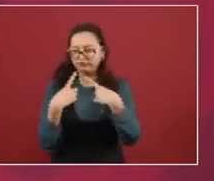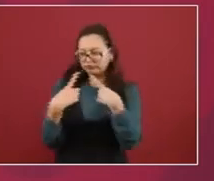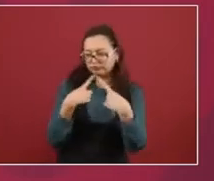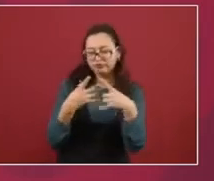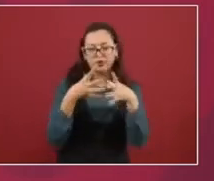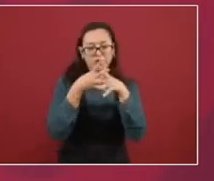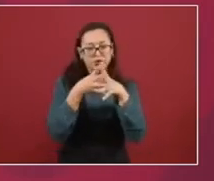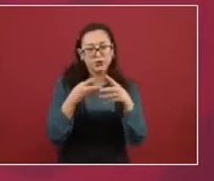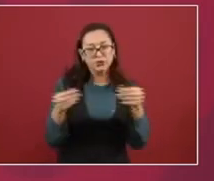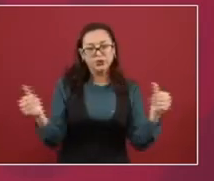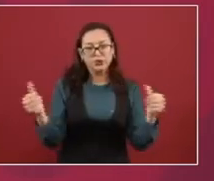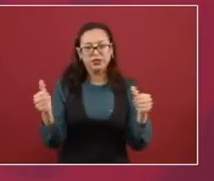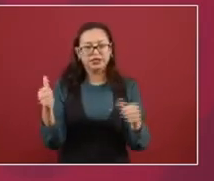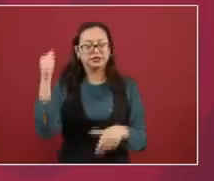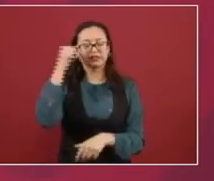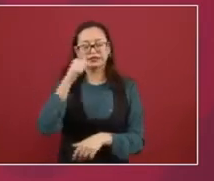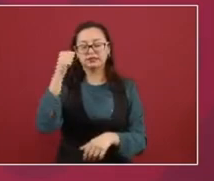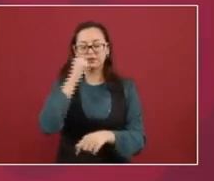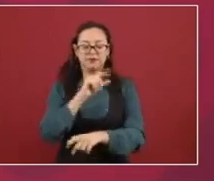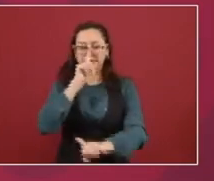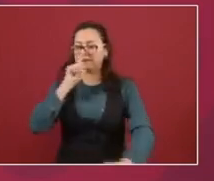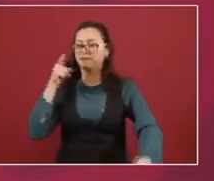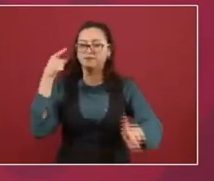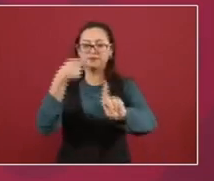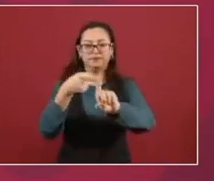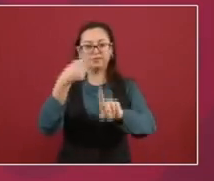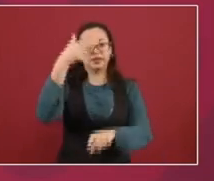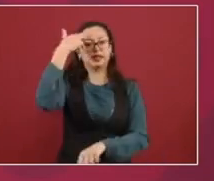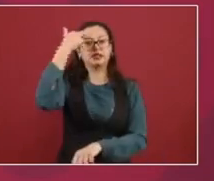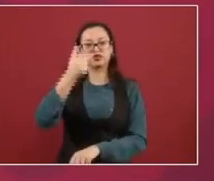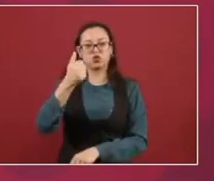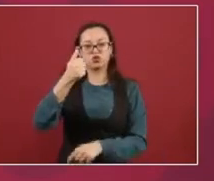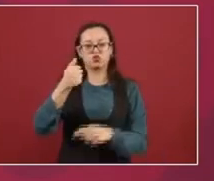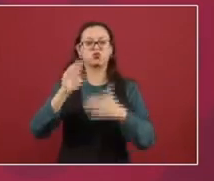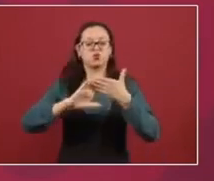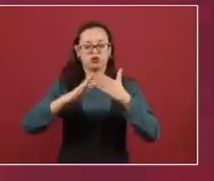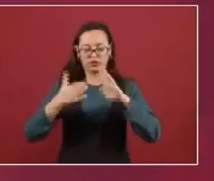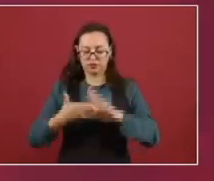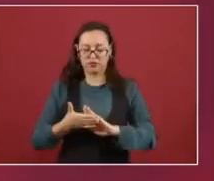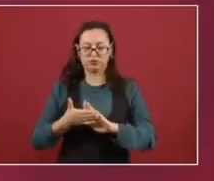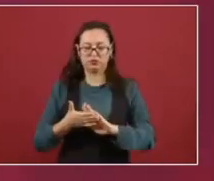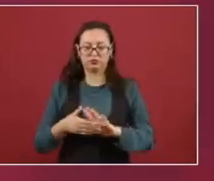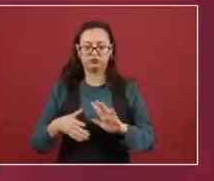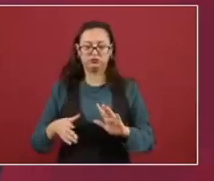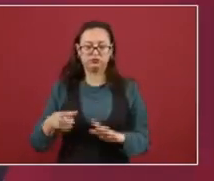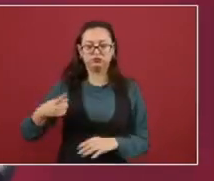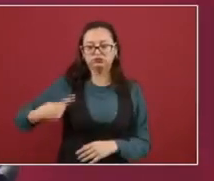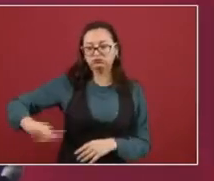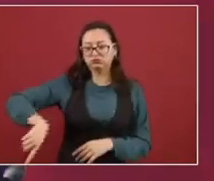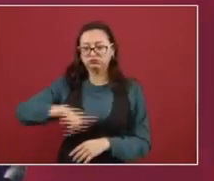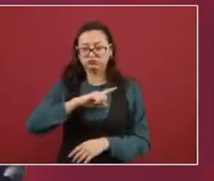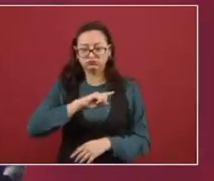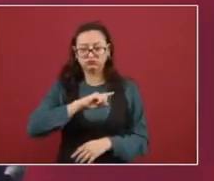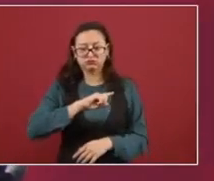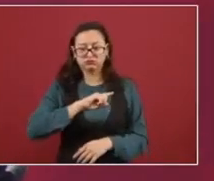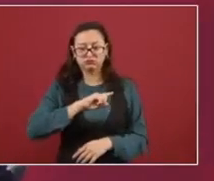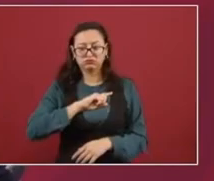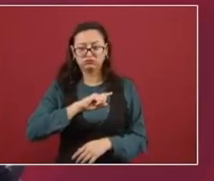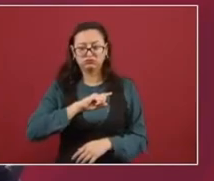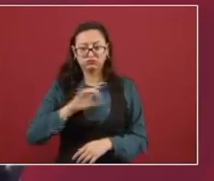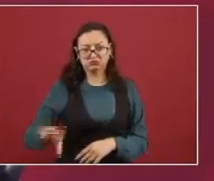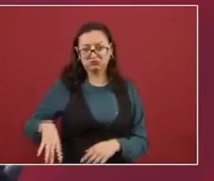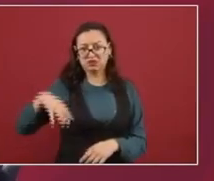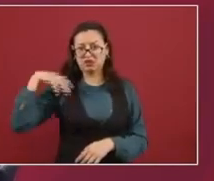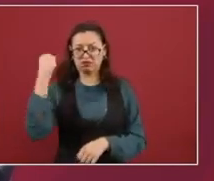y que prevalezca la razón. No vamos nosotros a